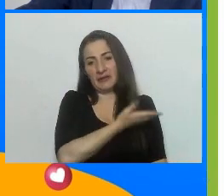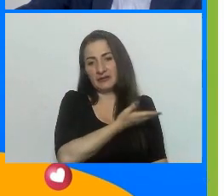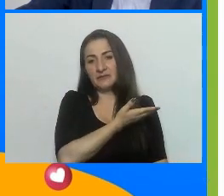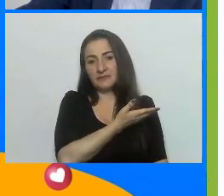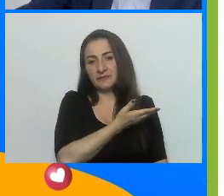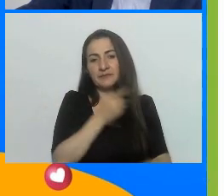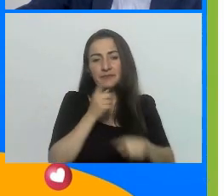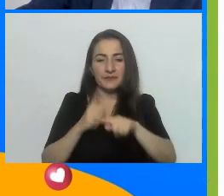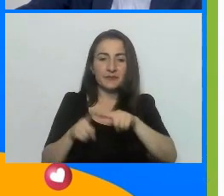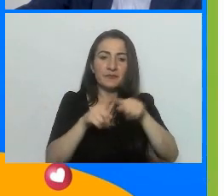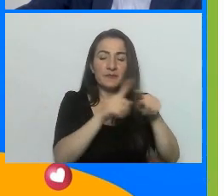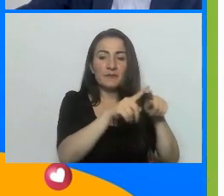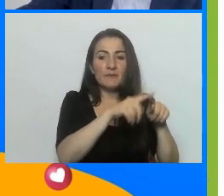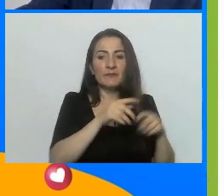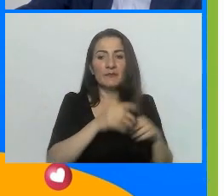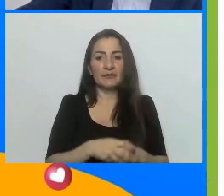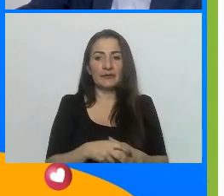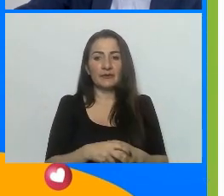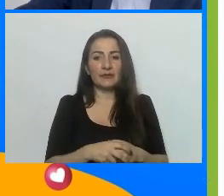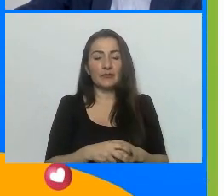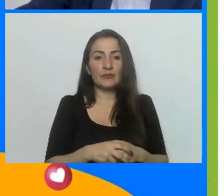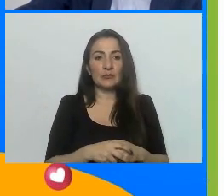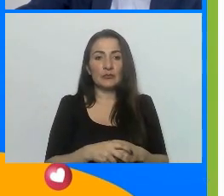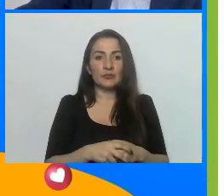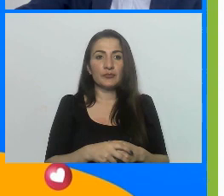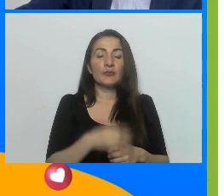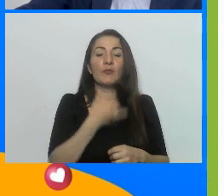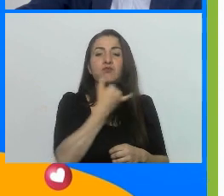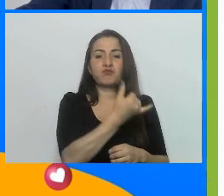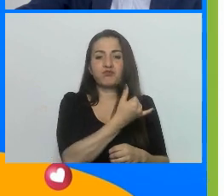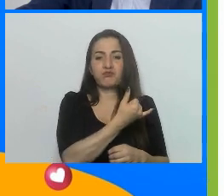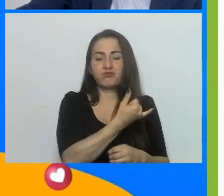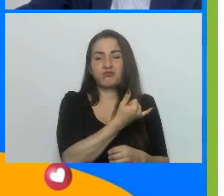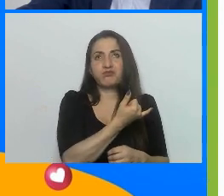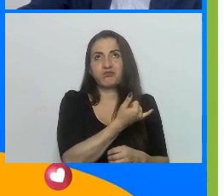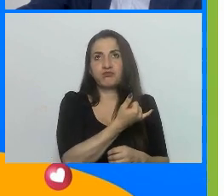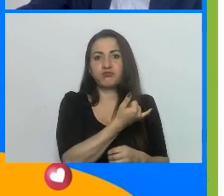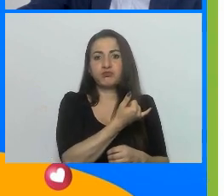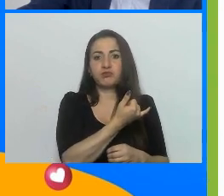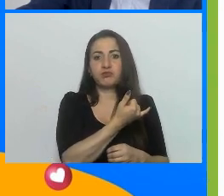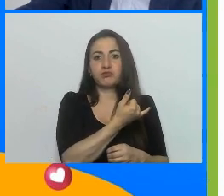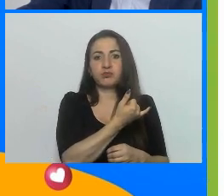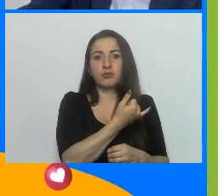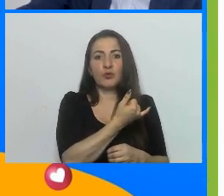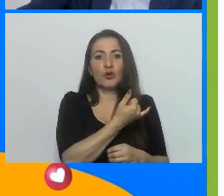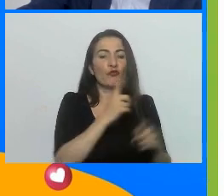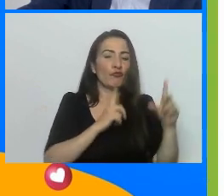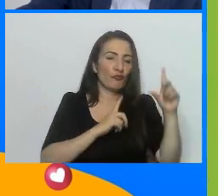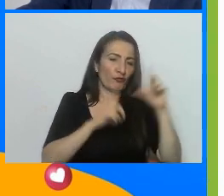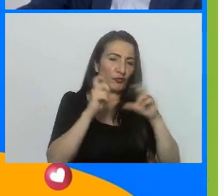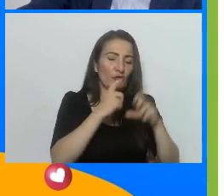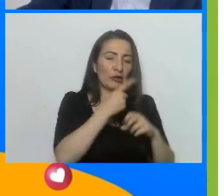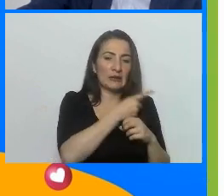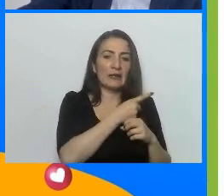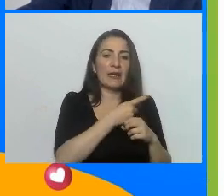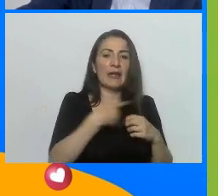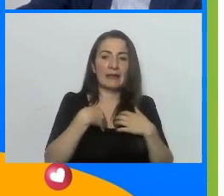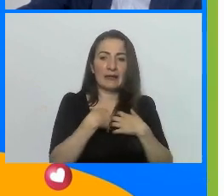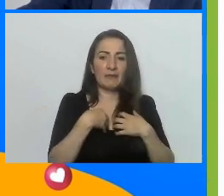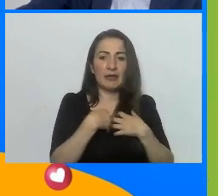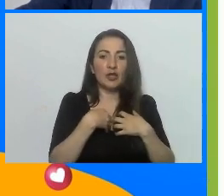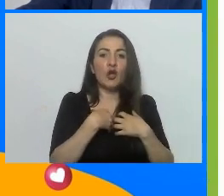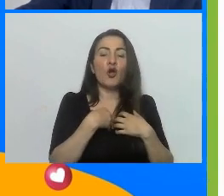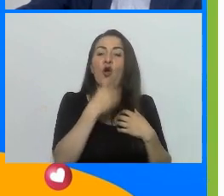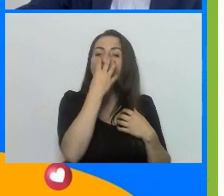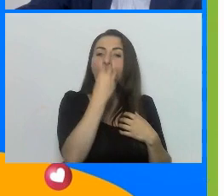número de individuos, animales, ¿sí? Entonces aquí encontramos, además, aquí no tengo la foto, además de estos animales encontramos el famoso oso